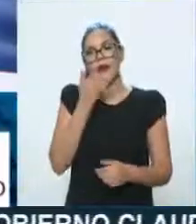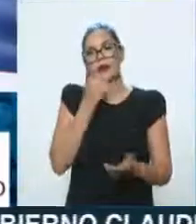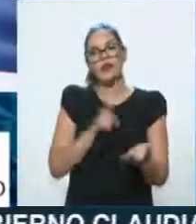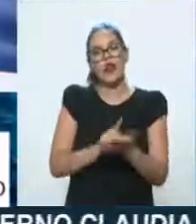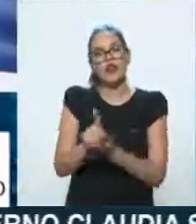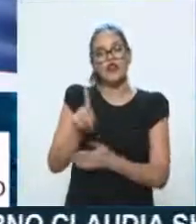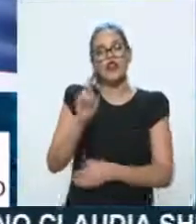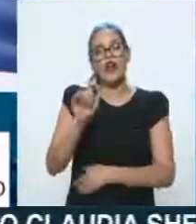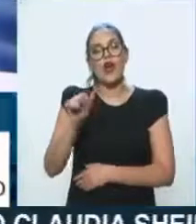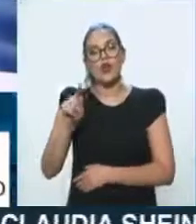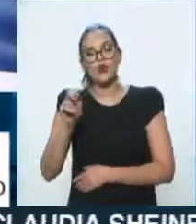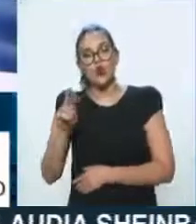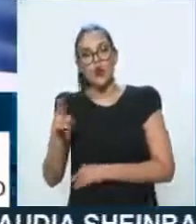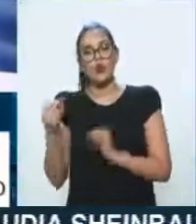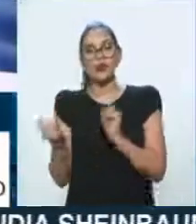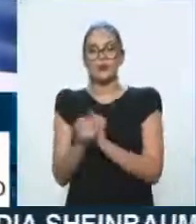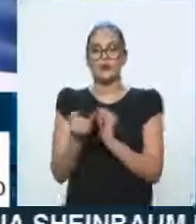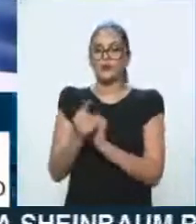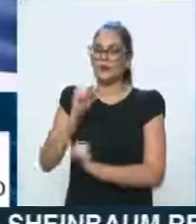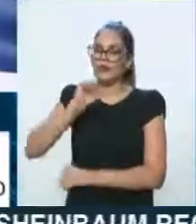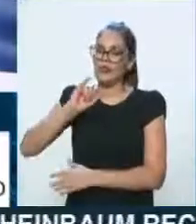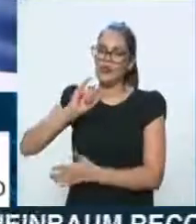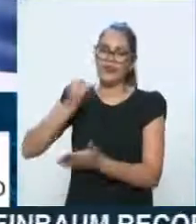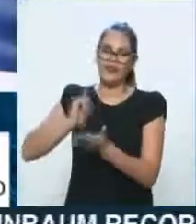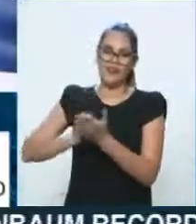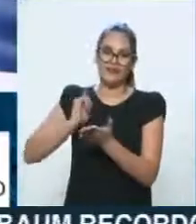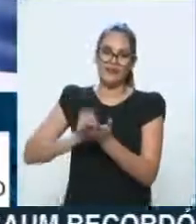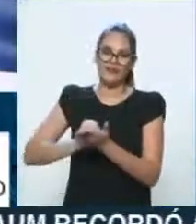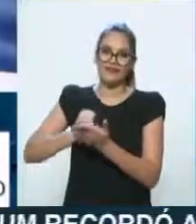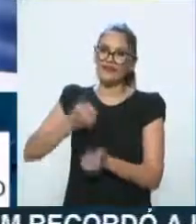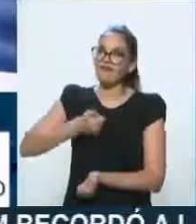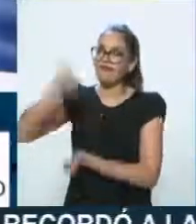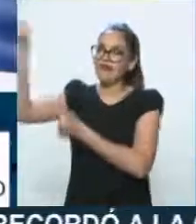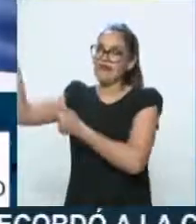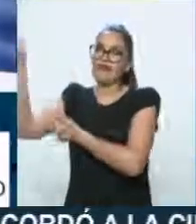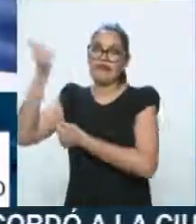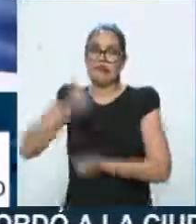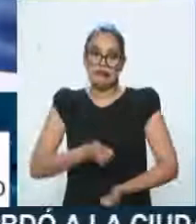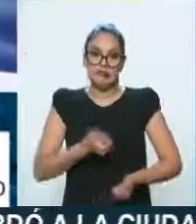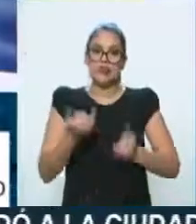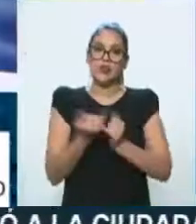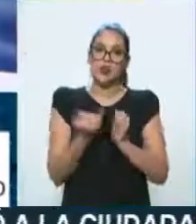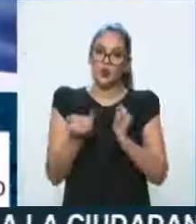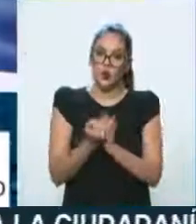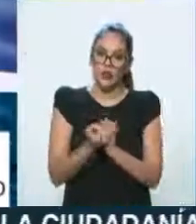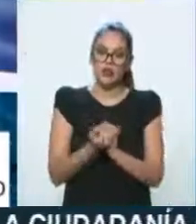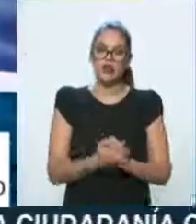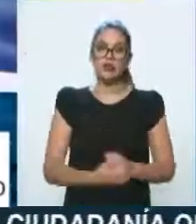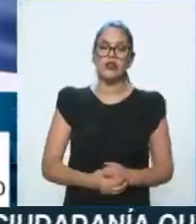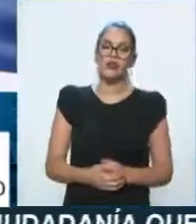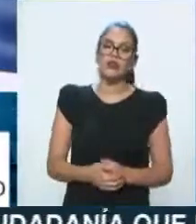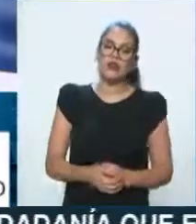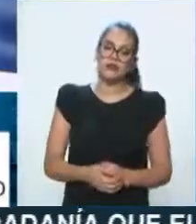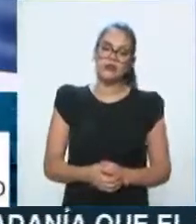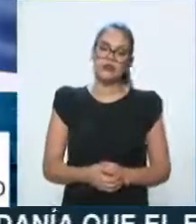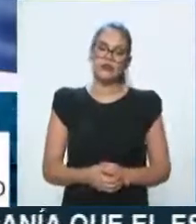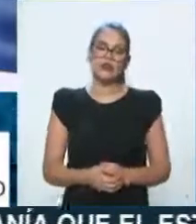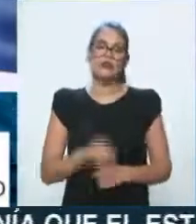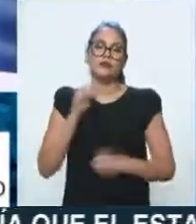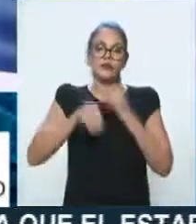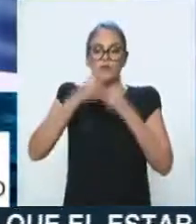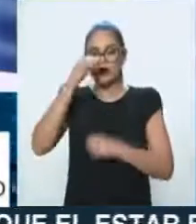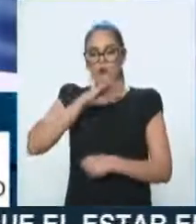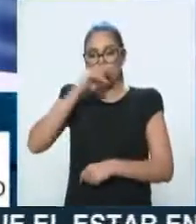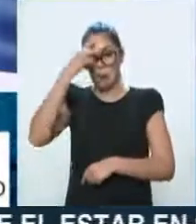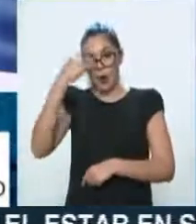disposiciones aduaneras, nuestra ley general sobre impuestos a la importación y exportación, y lo que hacen es que establecen el terreno para que México pueda